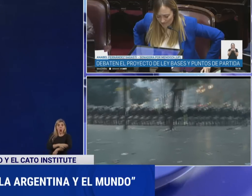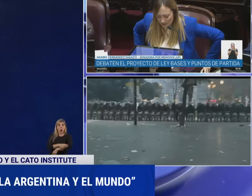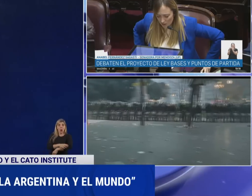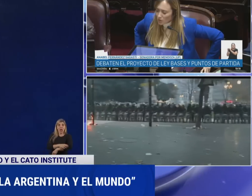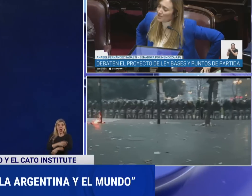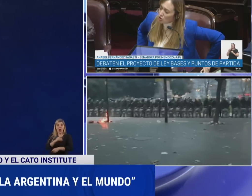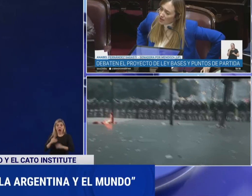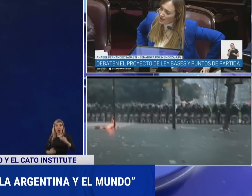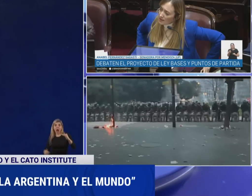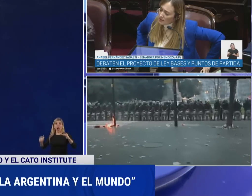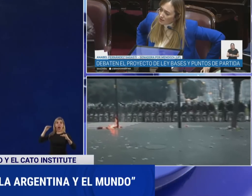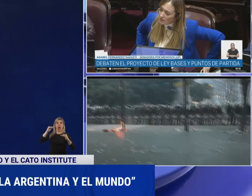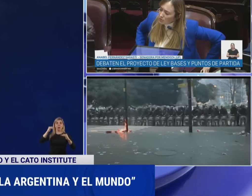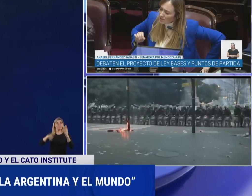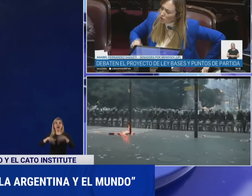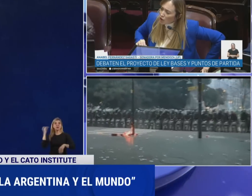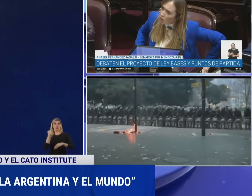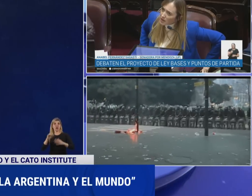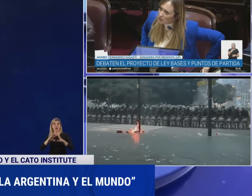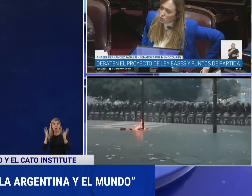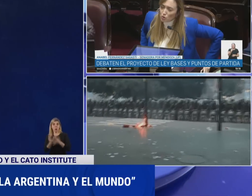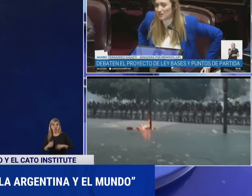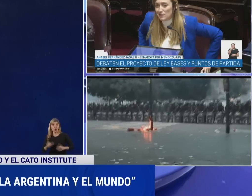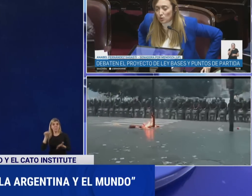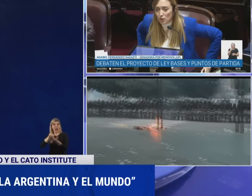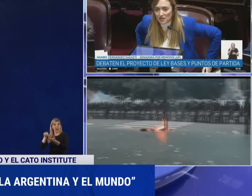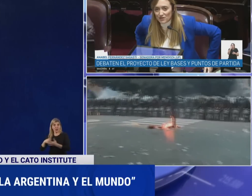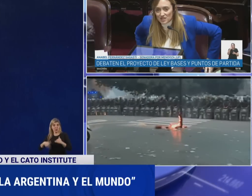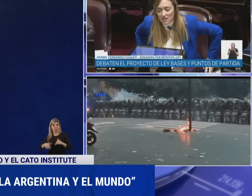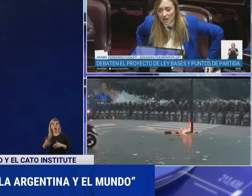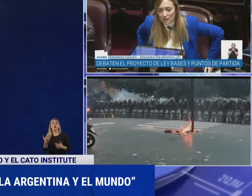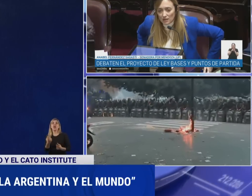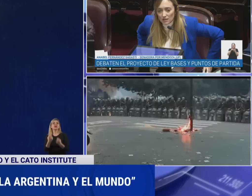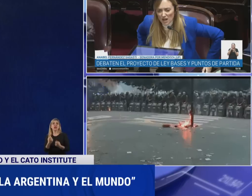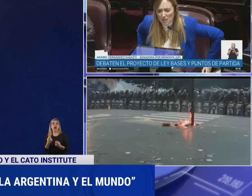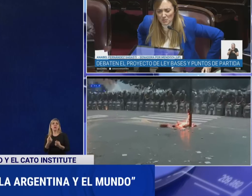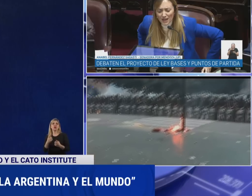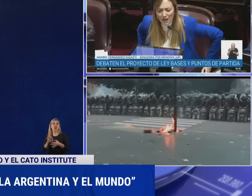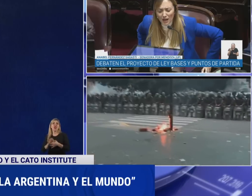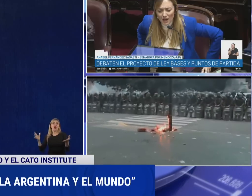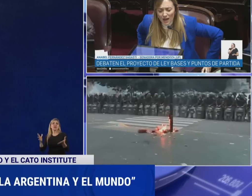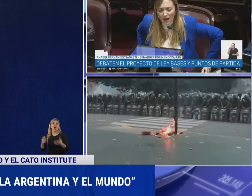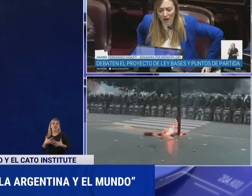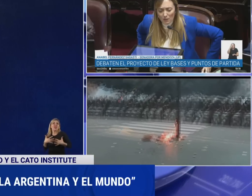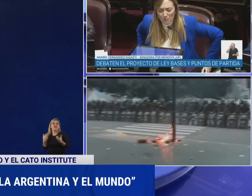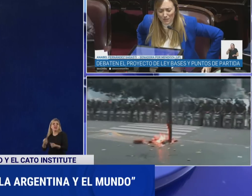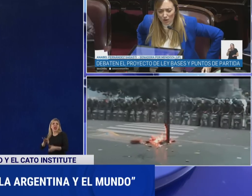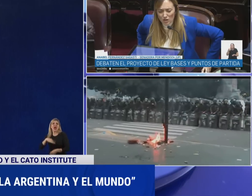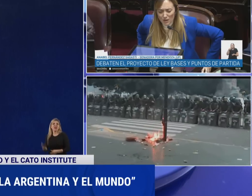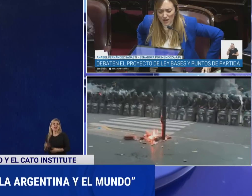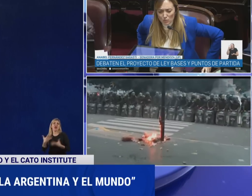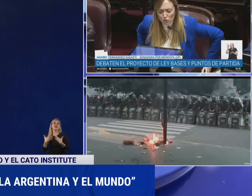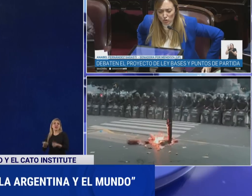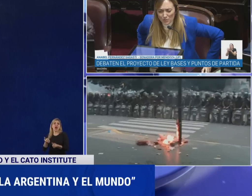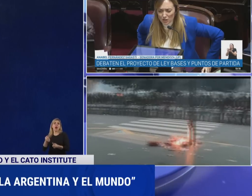más importantes del mundo. Lo único que necesitamos es volver a abrazar las ideas de la libertad, defender la vida y defender